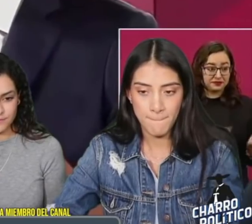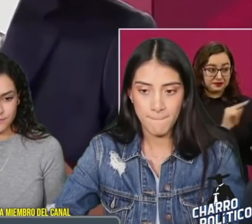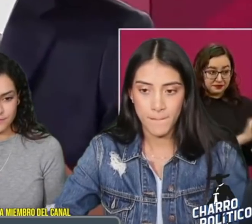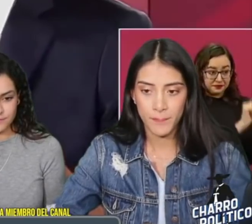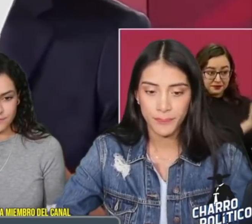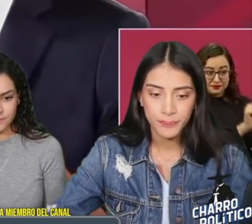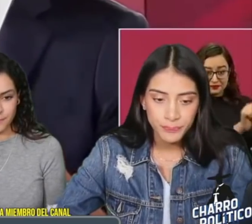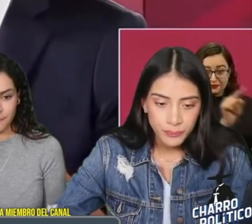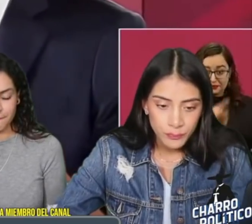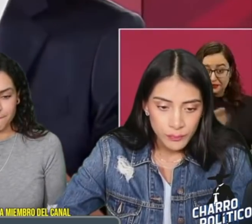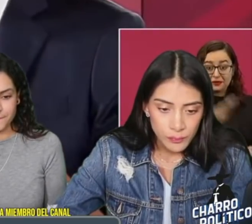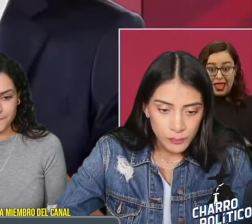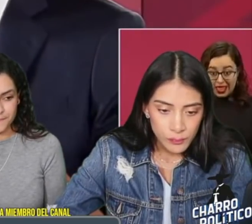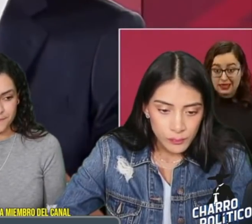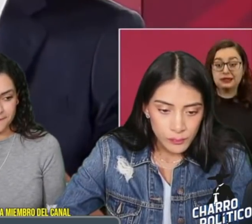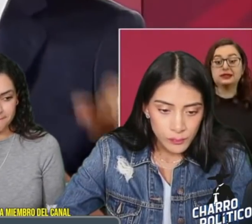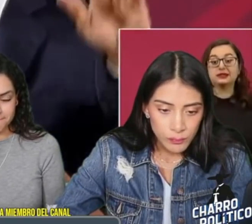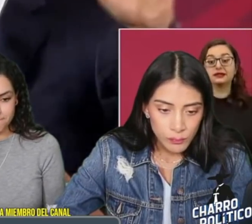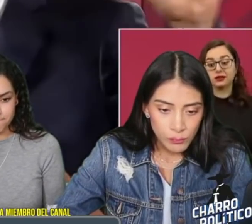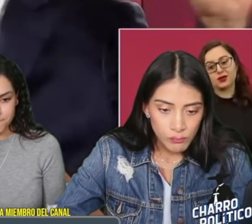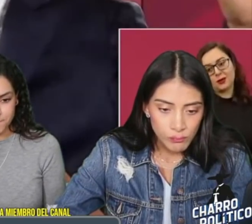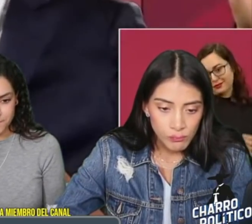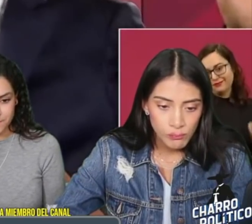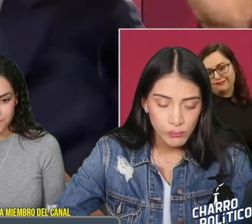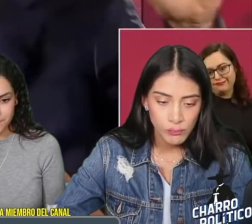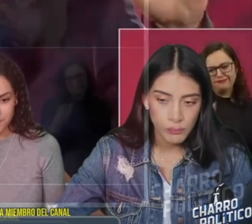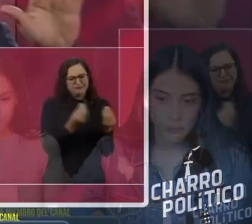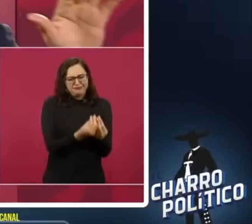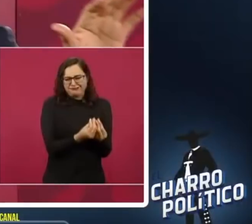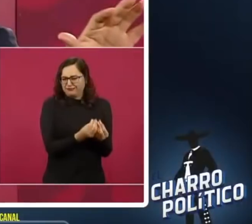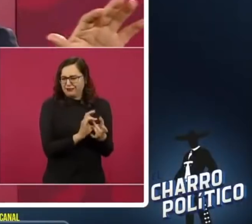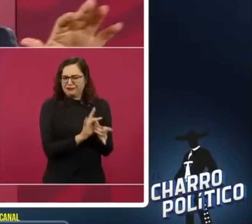Opinadores más famosos en el periodo neoliberal.